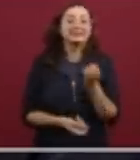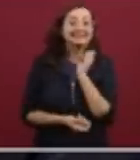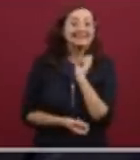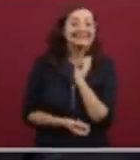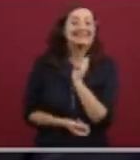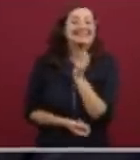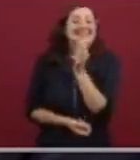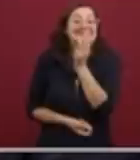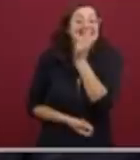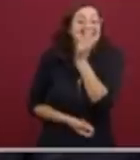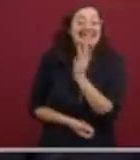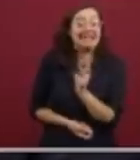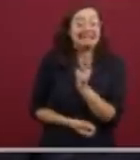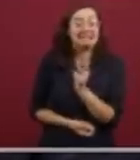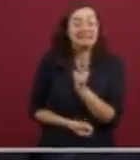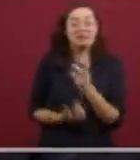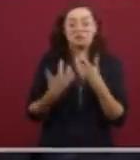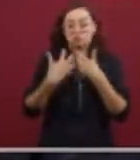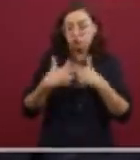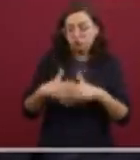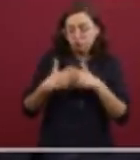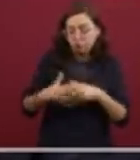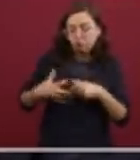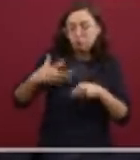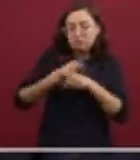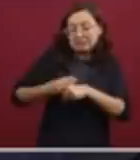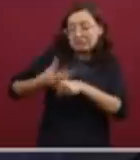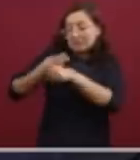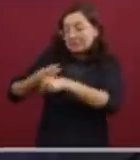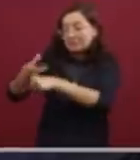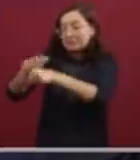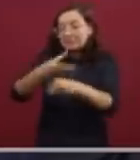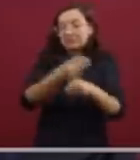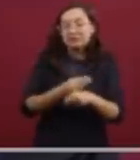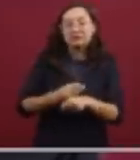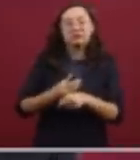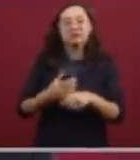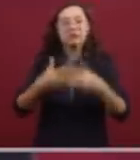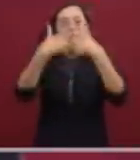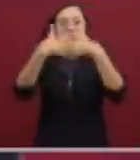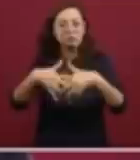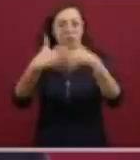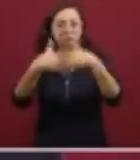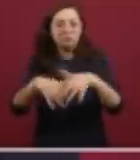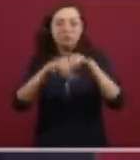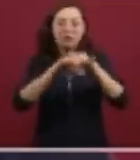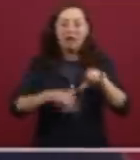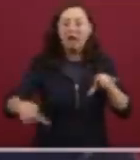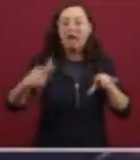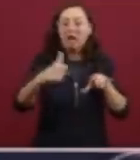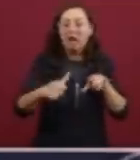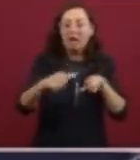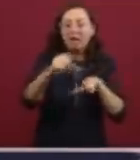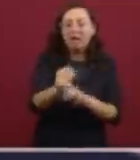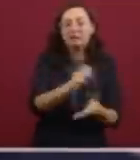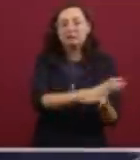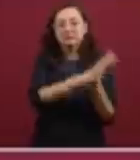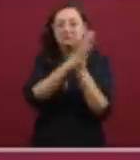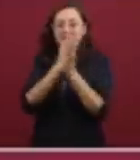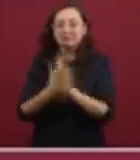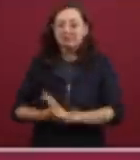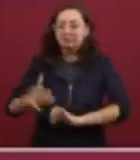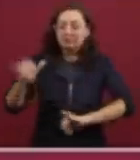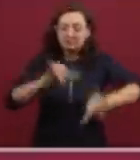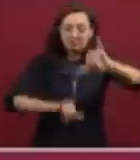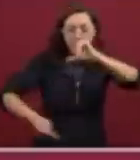para hacer o procesar el gas y tener la materia prima para hacer